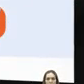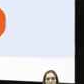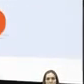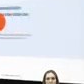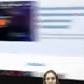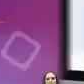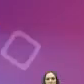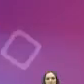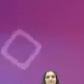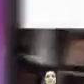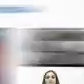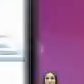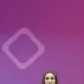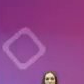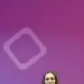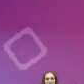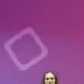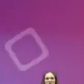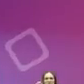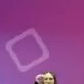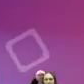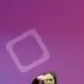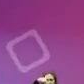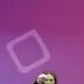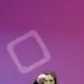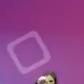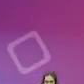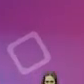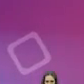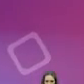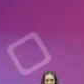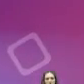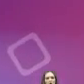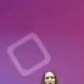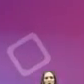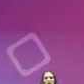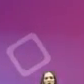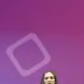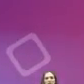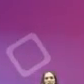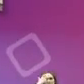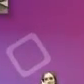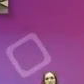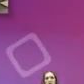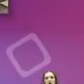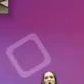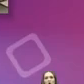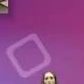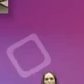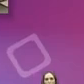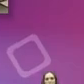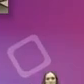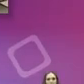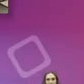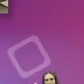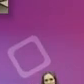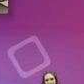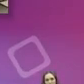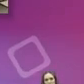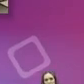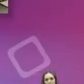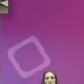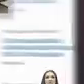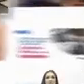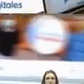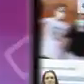www.mintic.gov.co. Allí tendrá que desplazarse a la parte inferior y escoger la convocatoria Soy Co, en donde encontrará todas las generalidades. Para aplicar